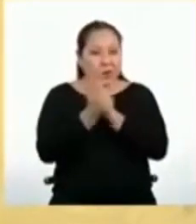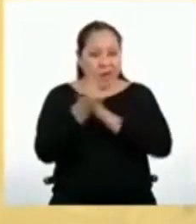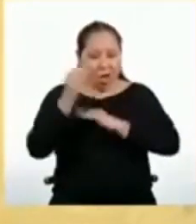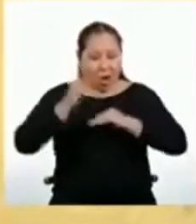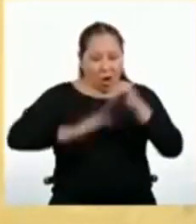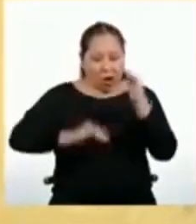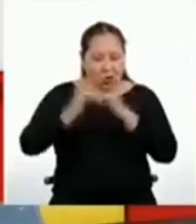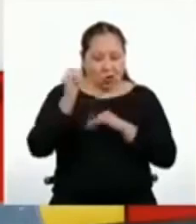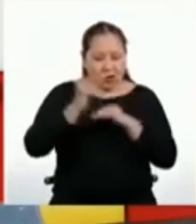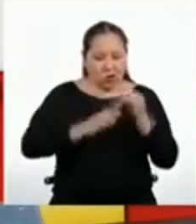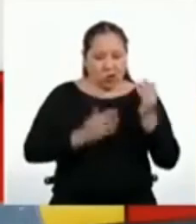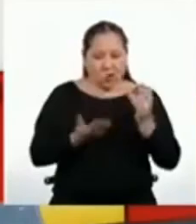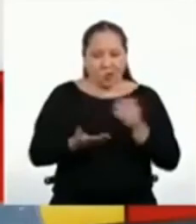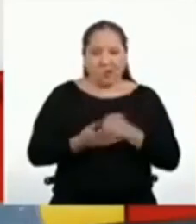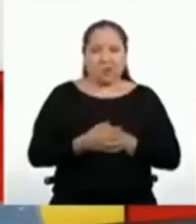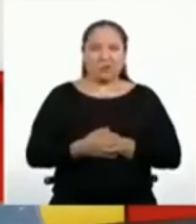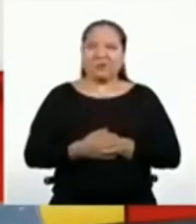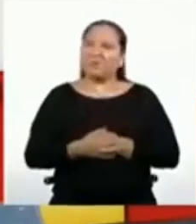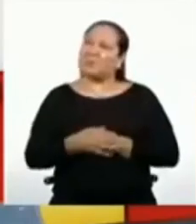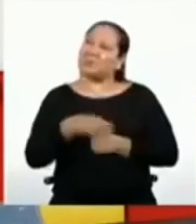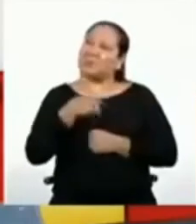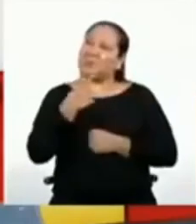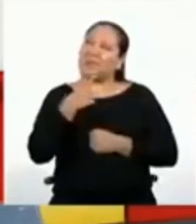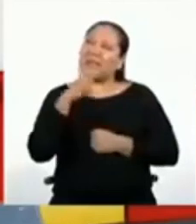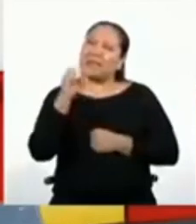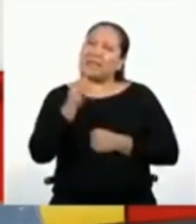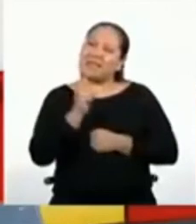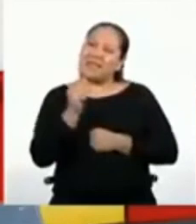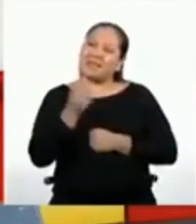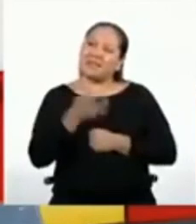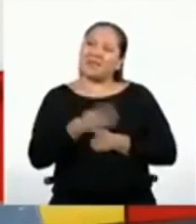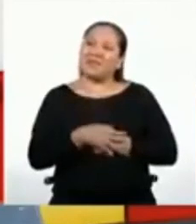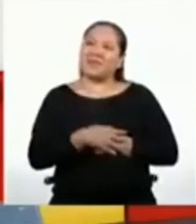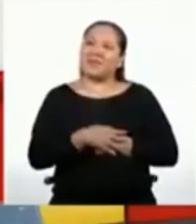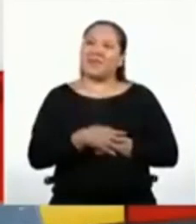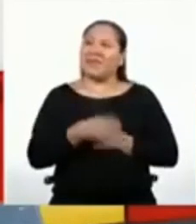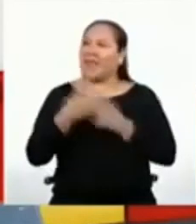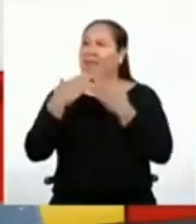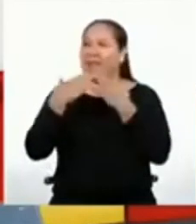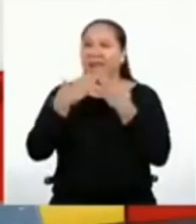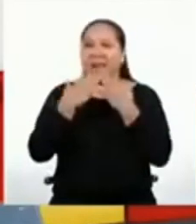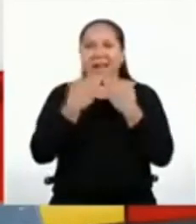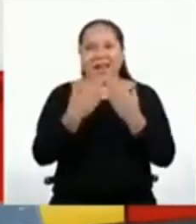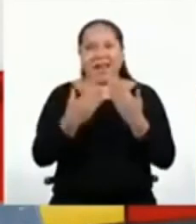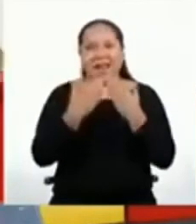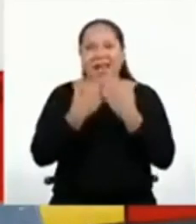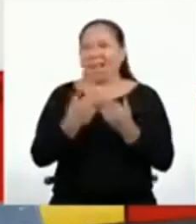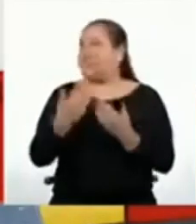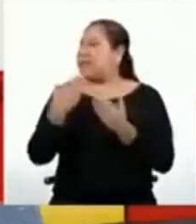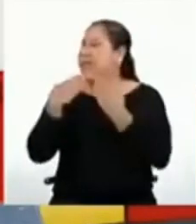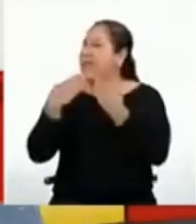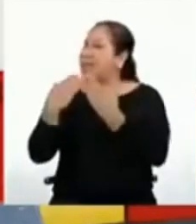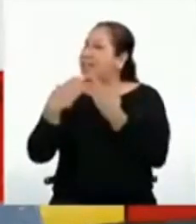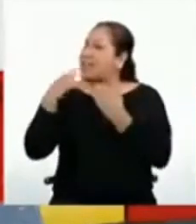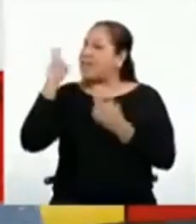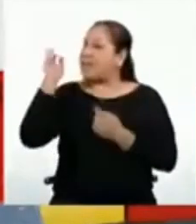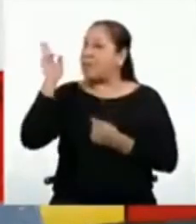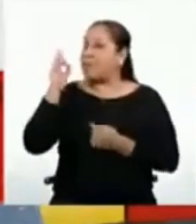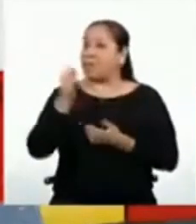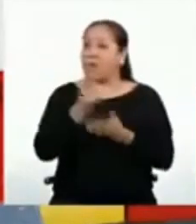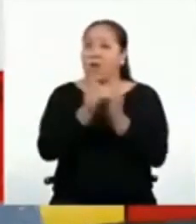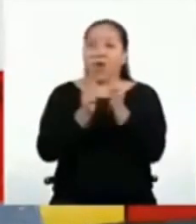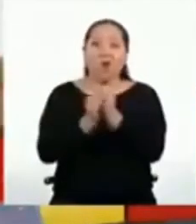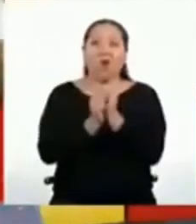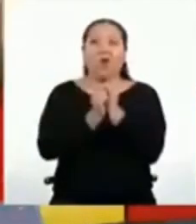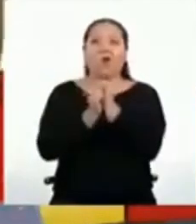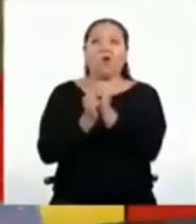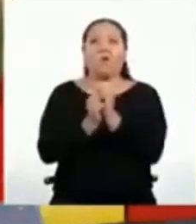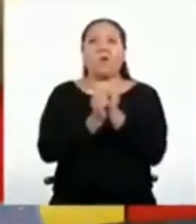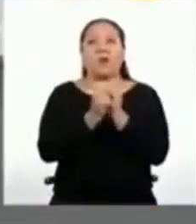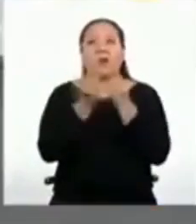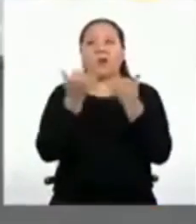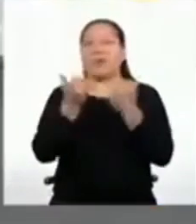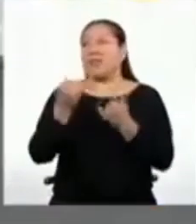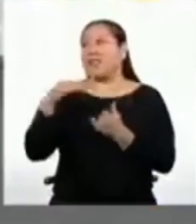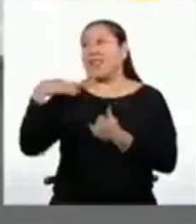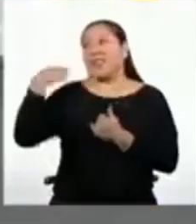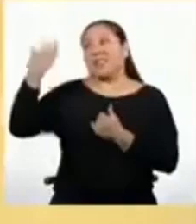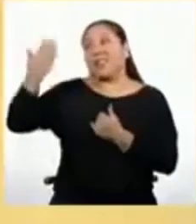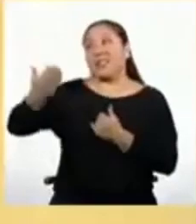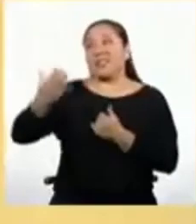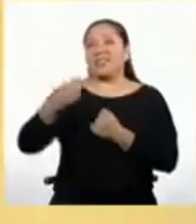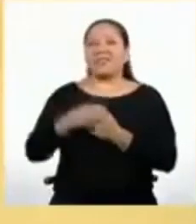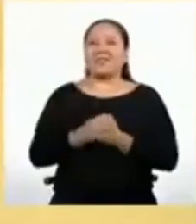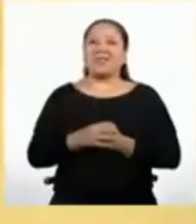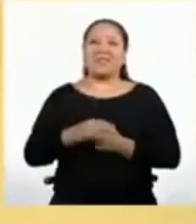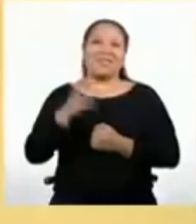constructor. Quizás sí. Muchísimas gracias, profesora, por acompañarnos el día de hoy. ¡Hasta la